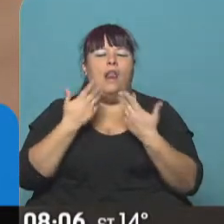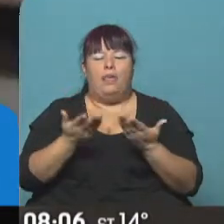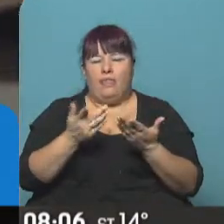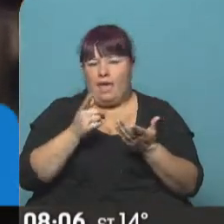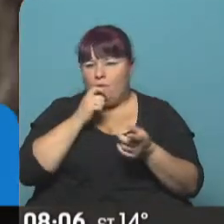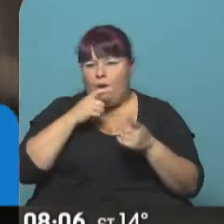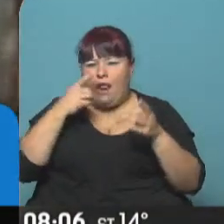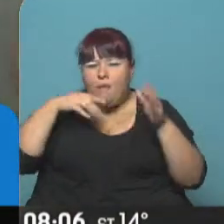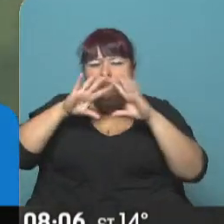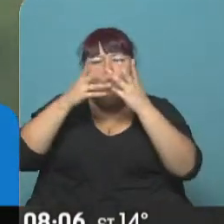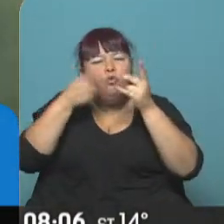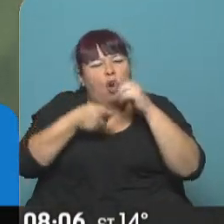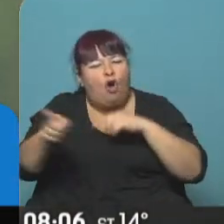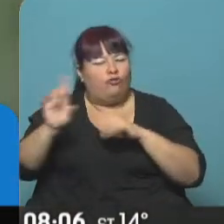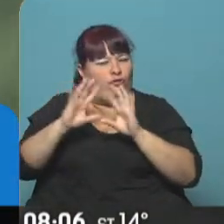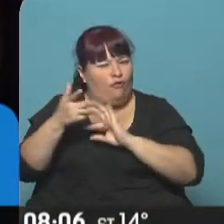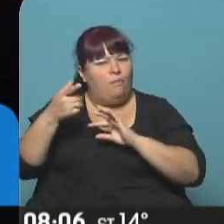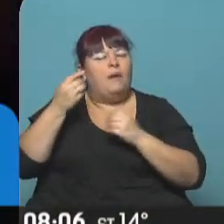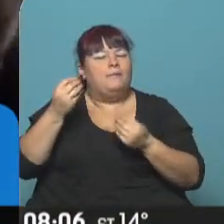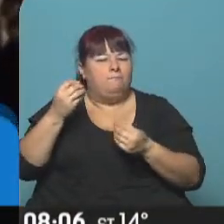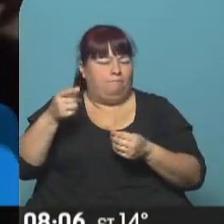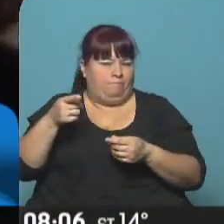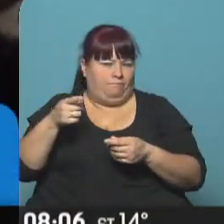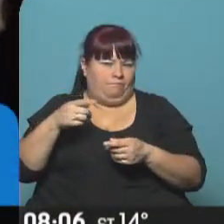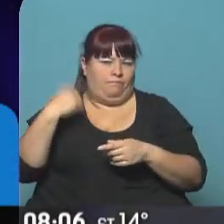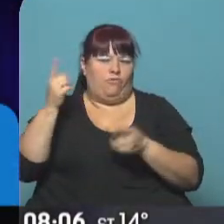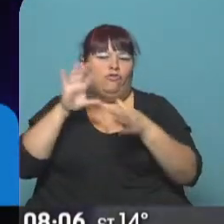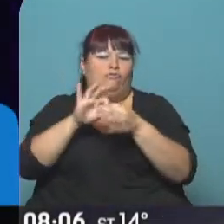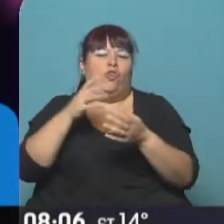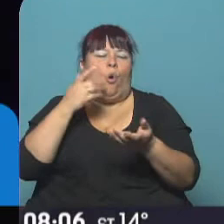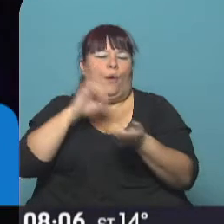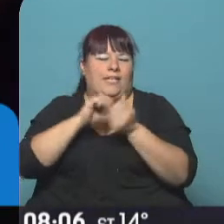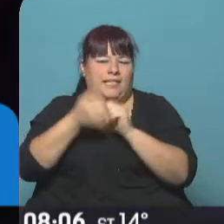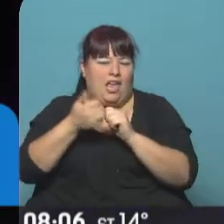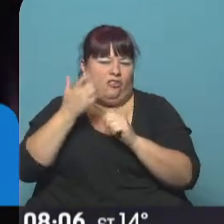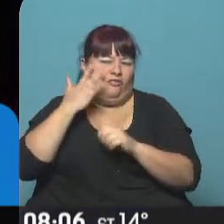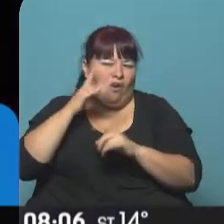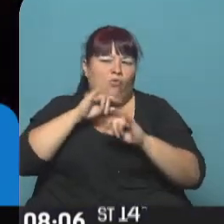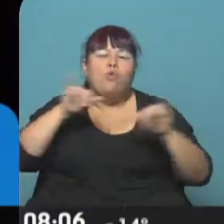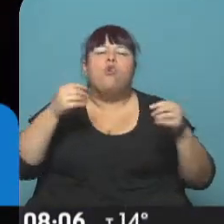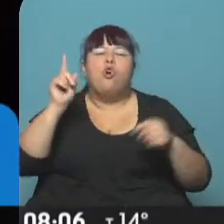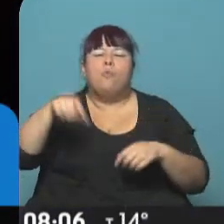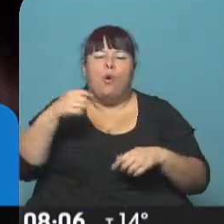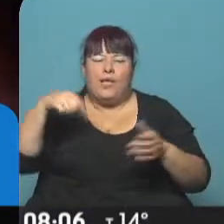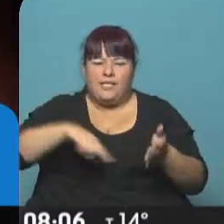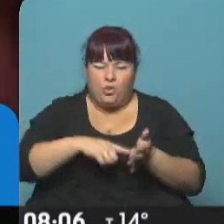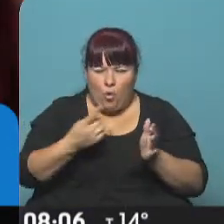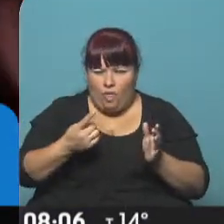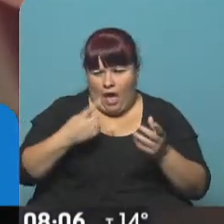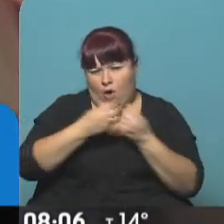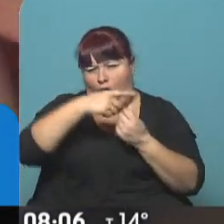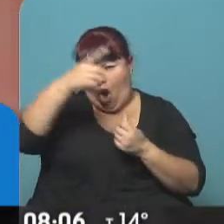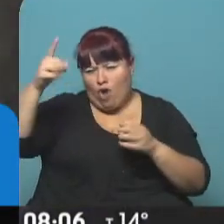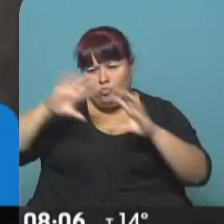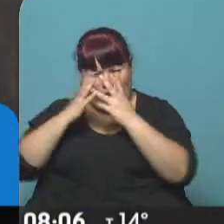casi un submundo, ¿no? Un mundo muy particular que ocurre mucho vinculado a la oferta que se da en las redes, ¿no? Cómo llegan aquí a esta ciudad, como en tantas